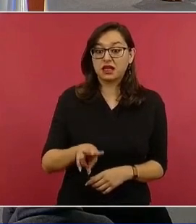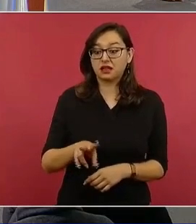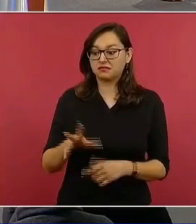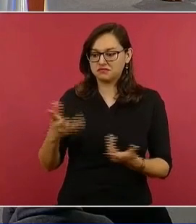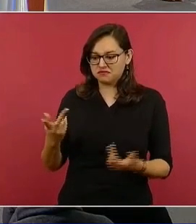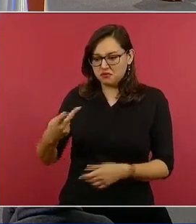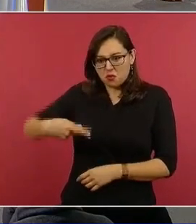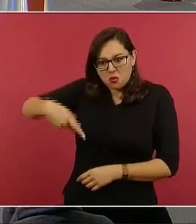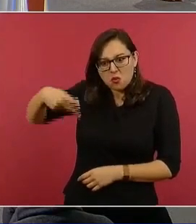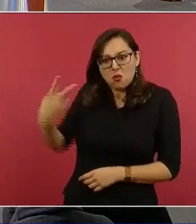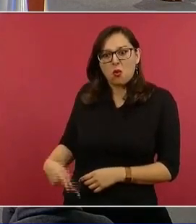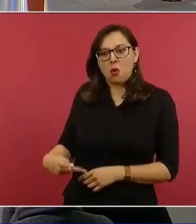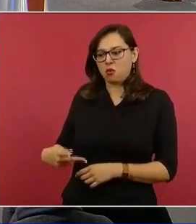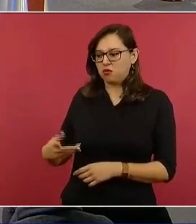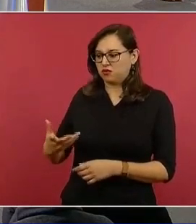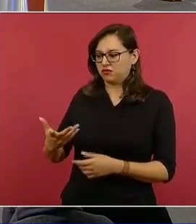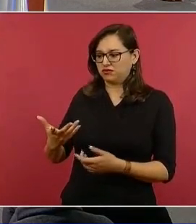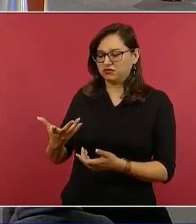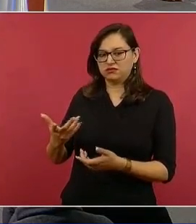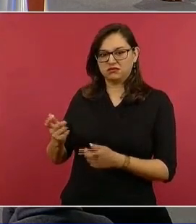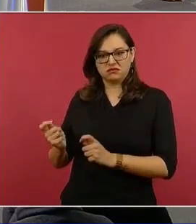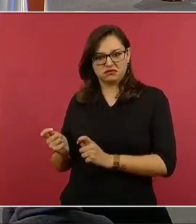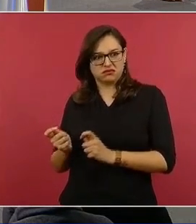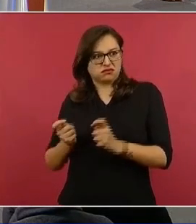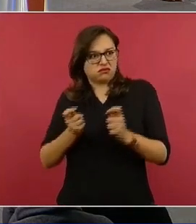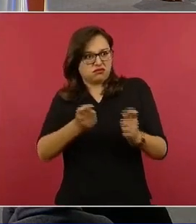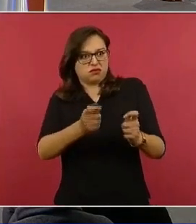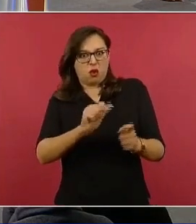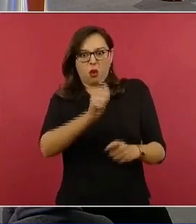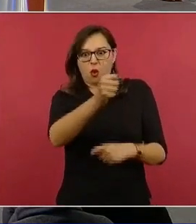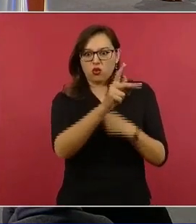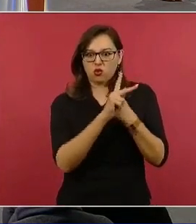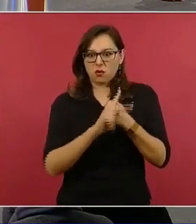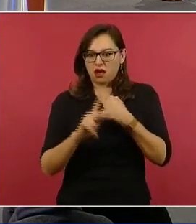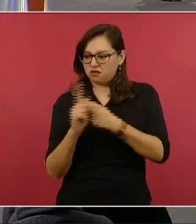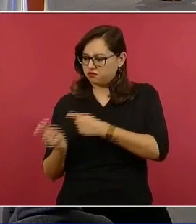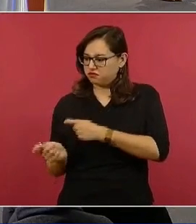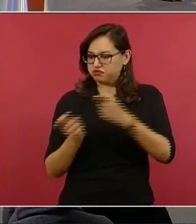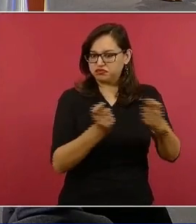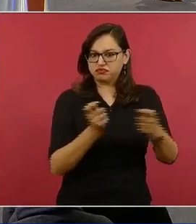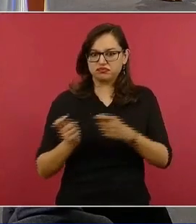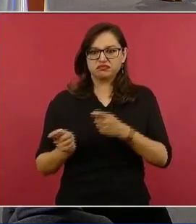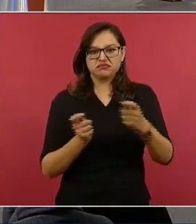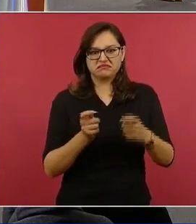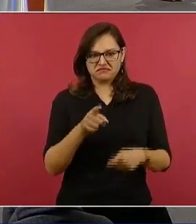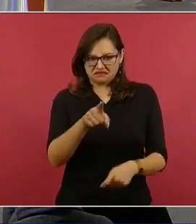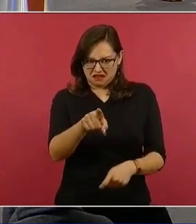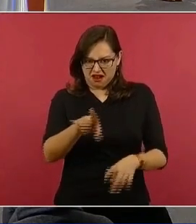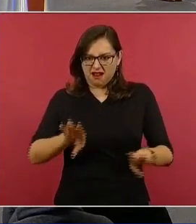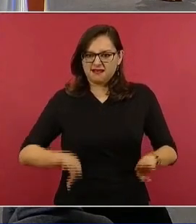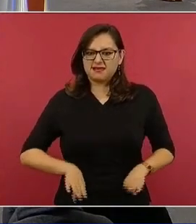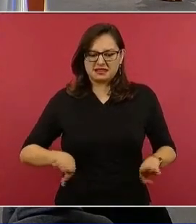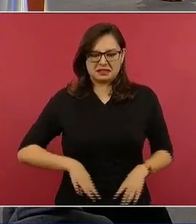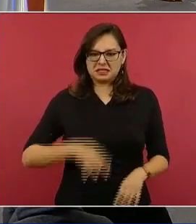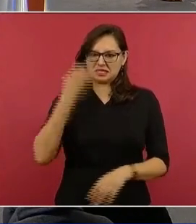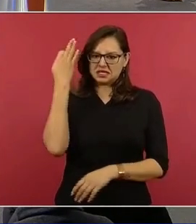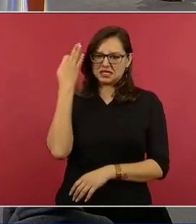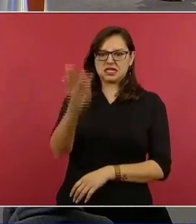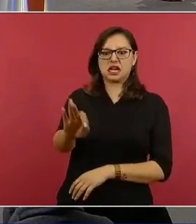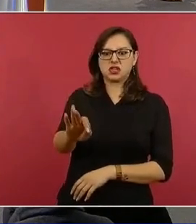entrega su país a los extranjeros. Los mexicanos podemos